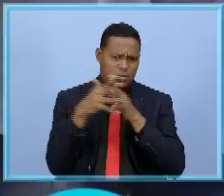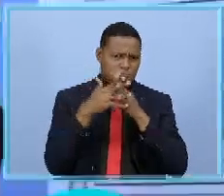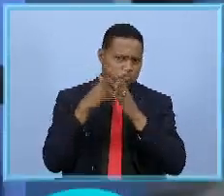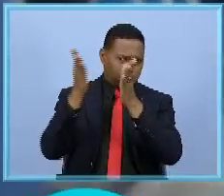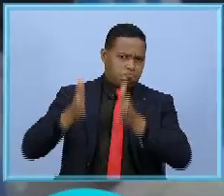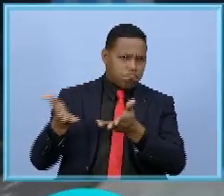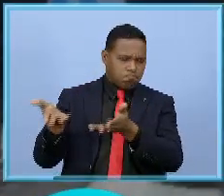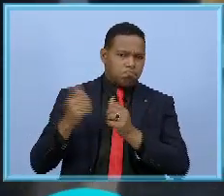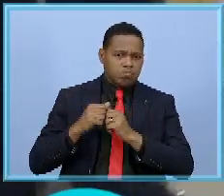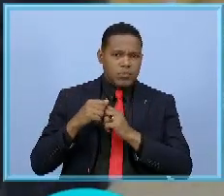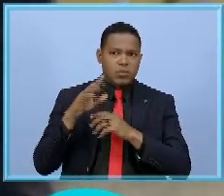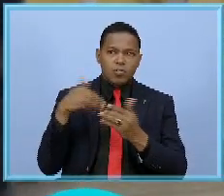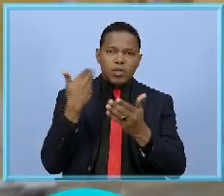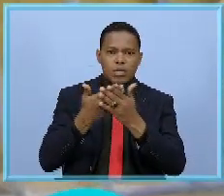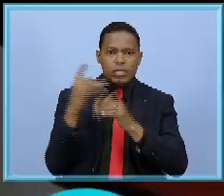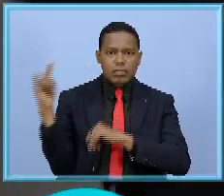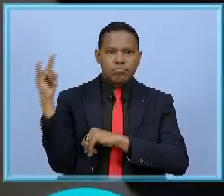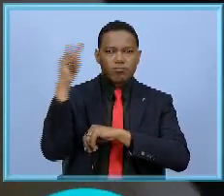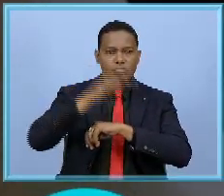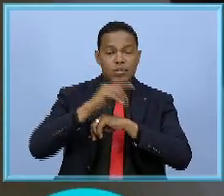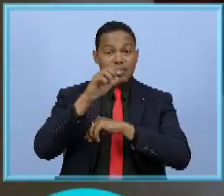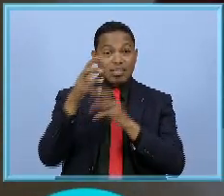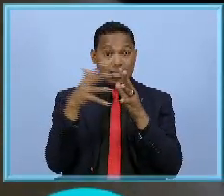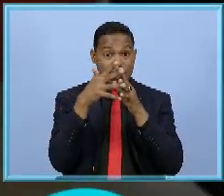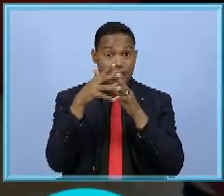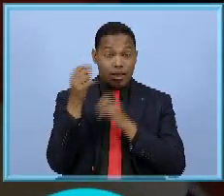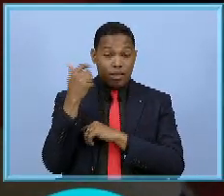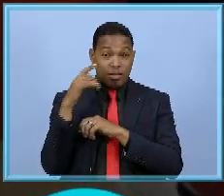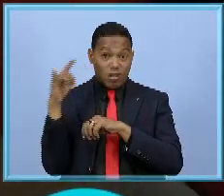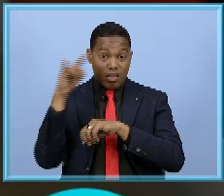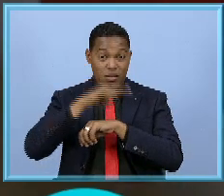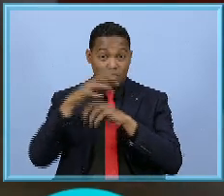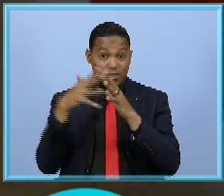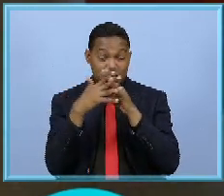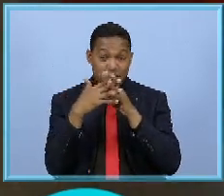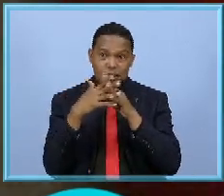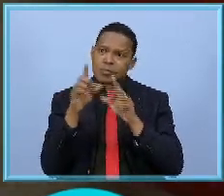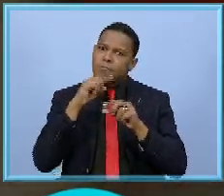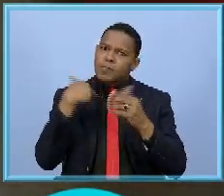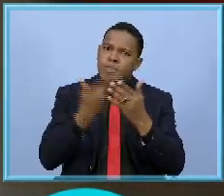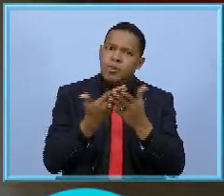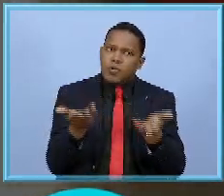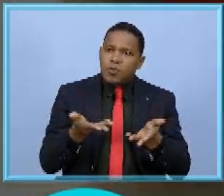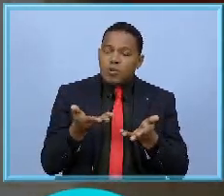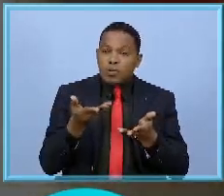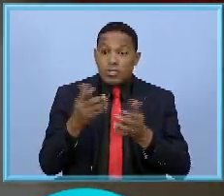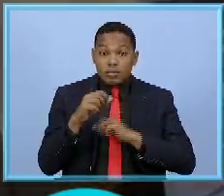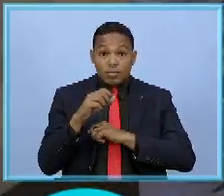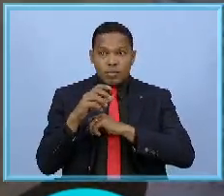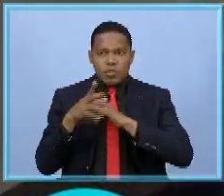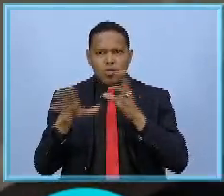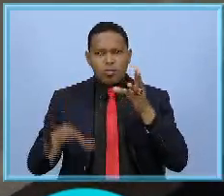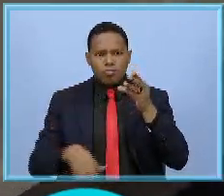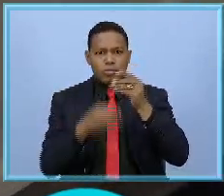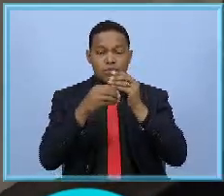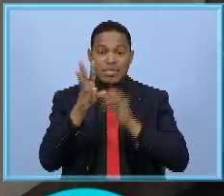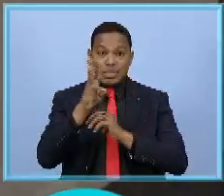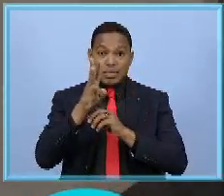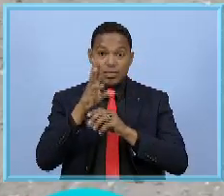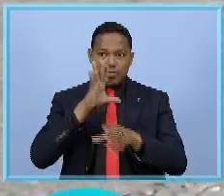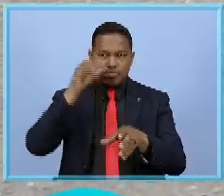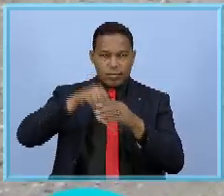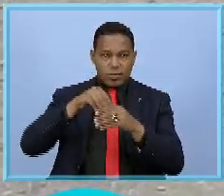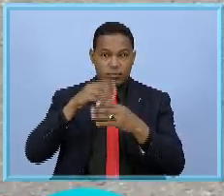a la terminal de las Américas procedente de Miami, Estados Unidos. Con la detención del extranjero, pues se suman 6 los encartados en